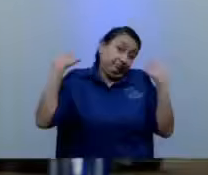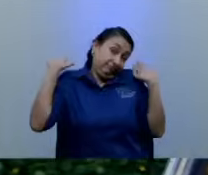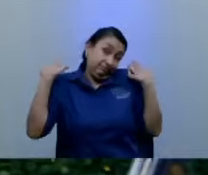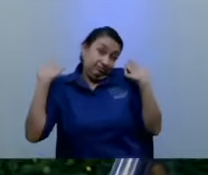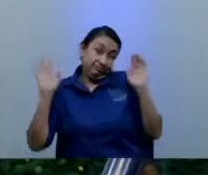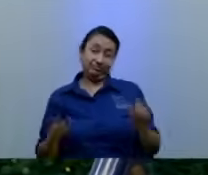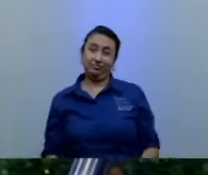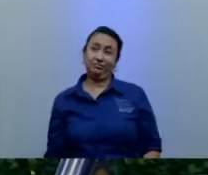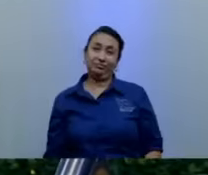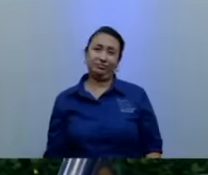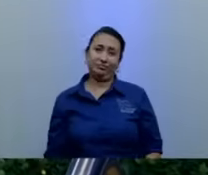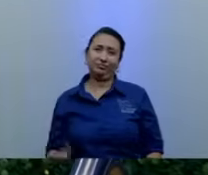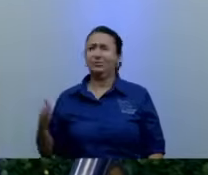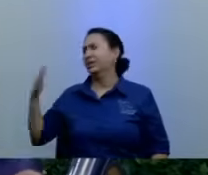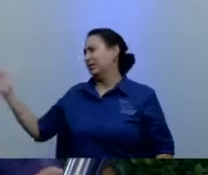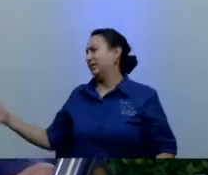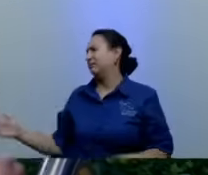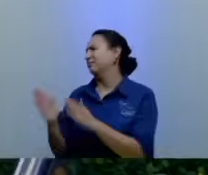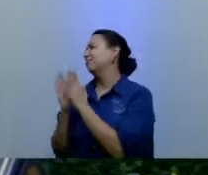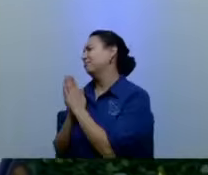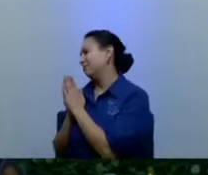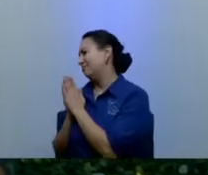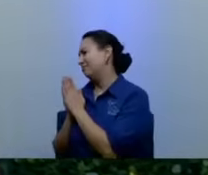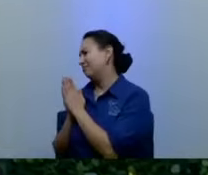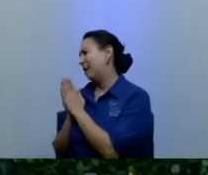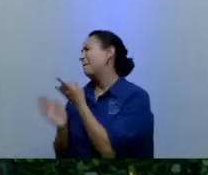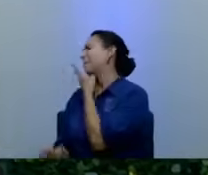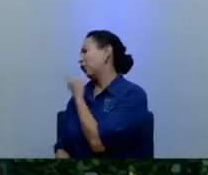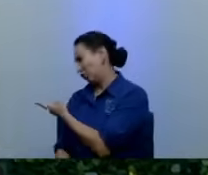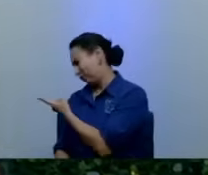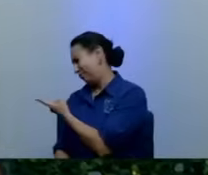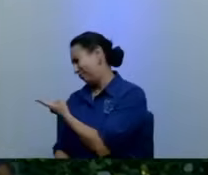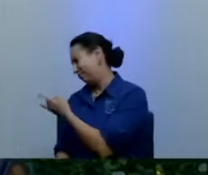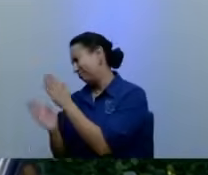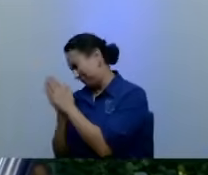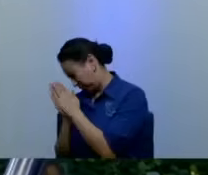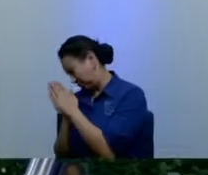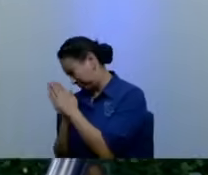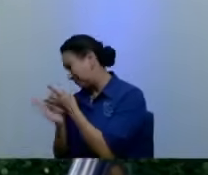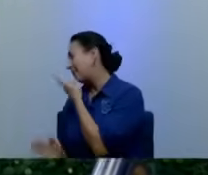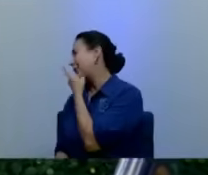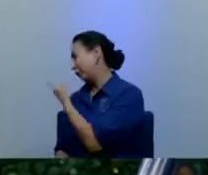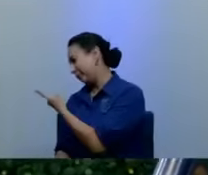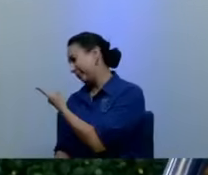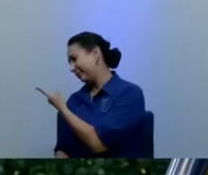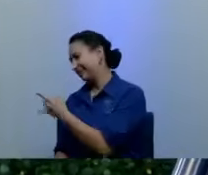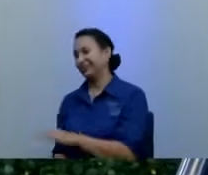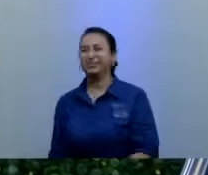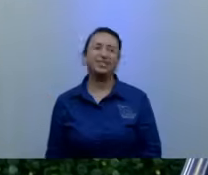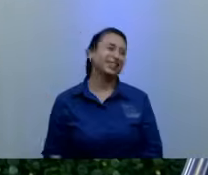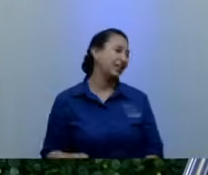Pídele perdón al hermano que tienes a la hora. Hermano, perdóneme si lo he ofendido. Si en algo te ofendí,